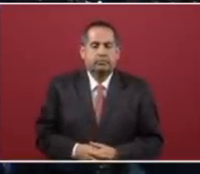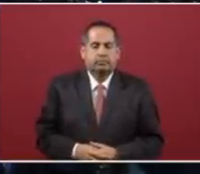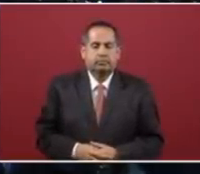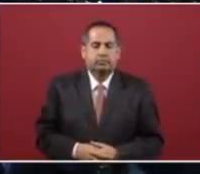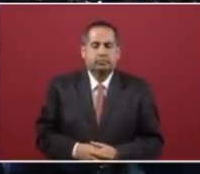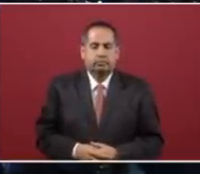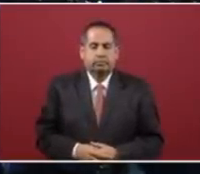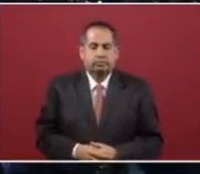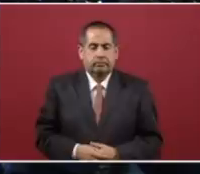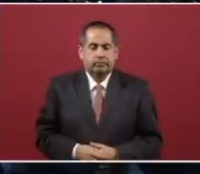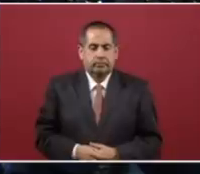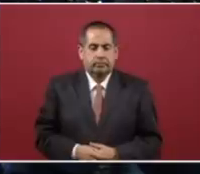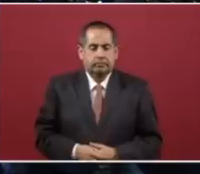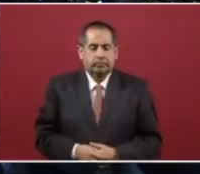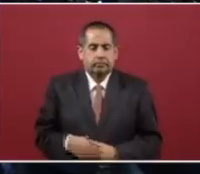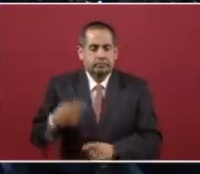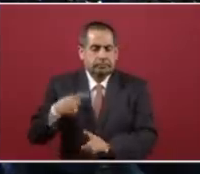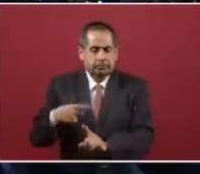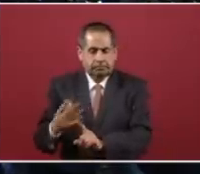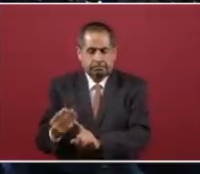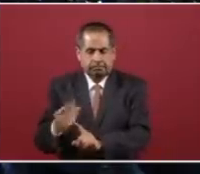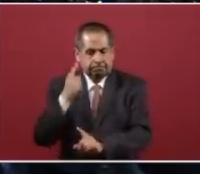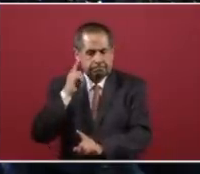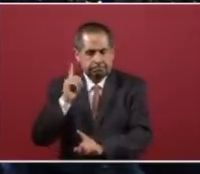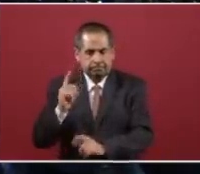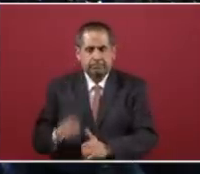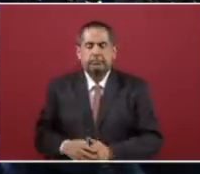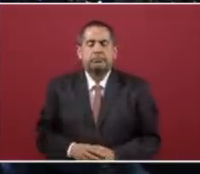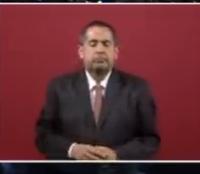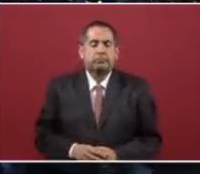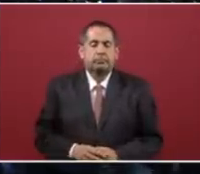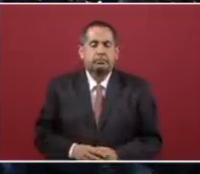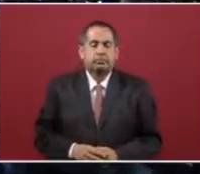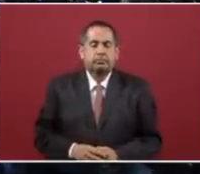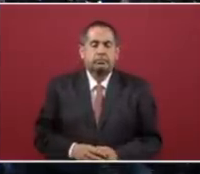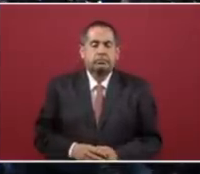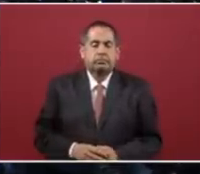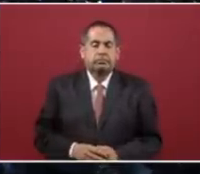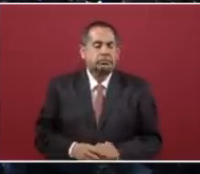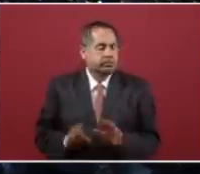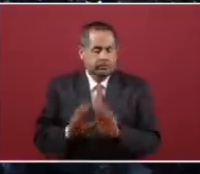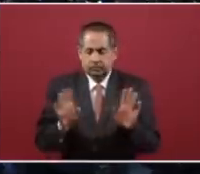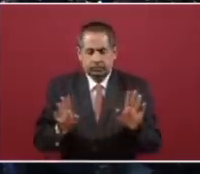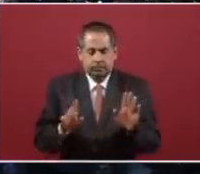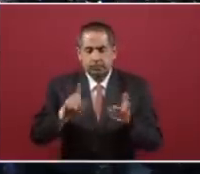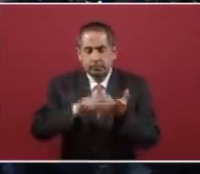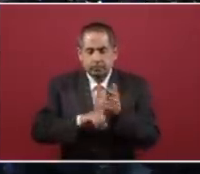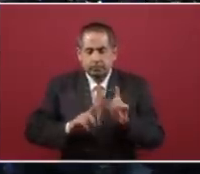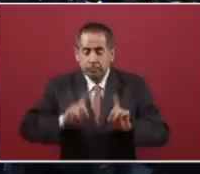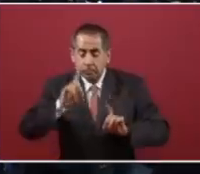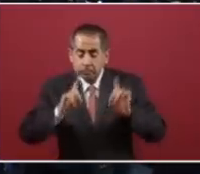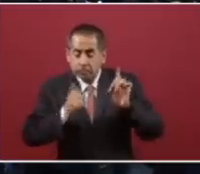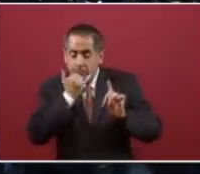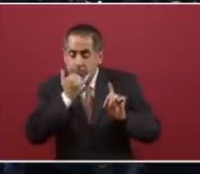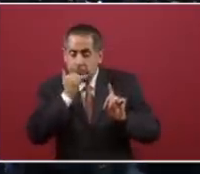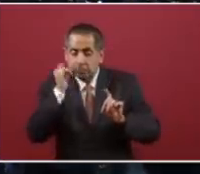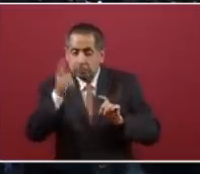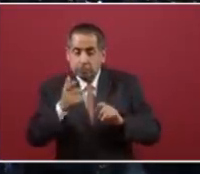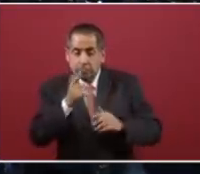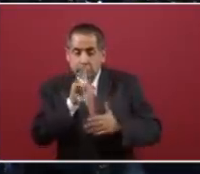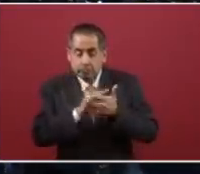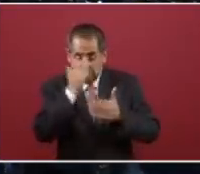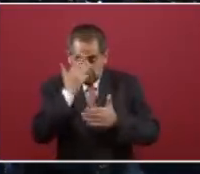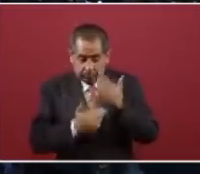son los versos sólo las las personas que presuntamente haya cometido alguna conducta delictiva